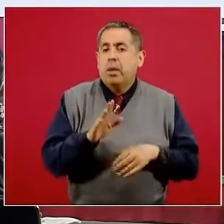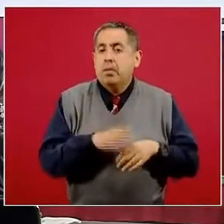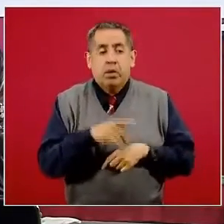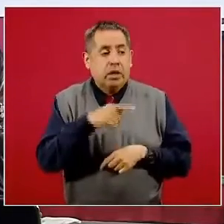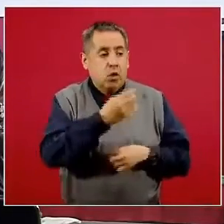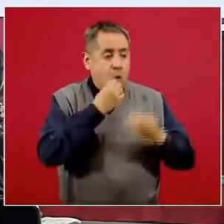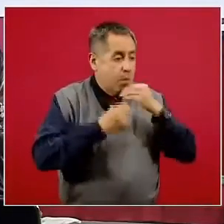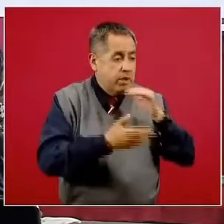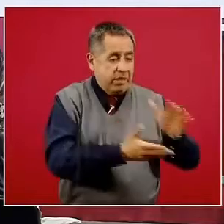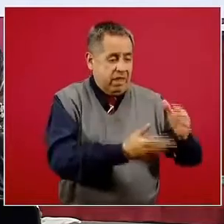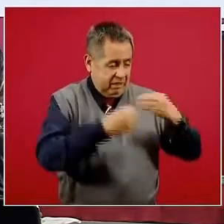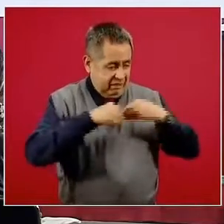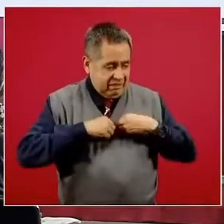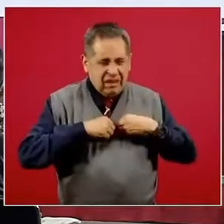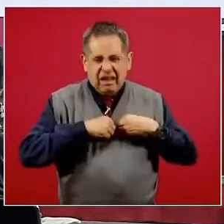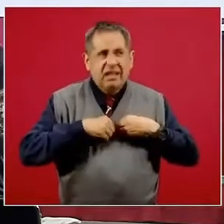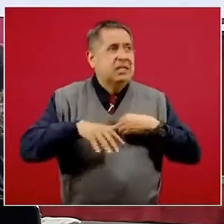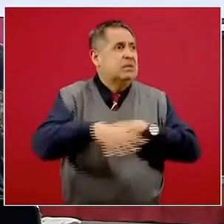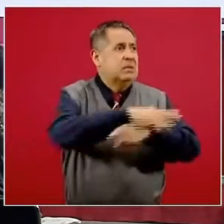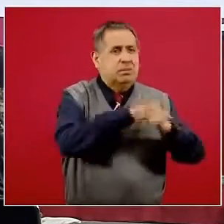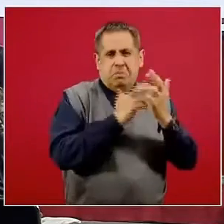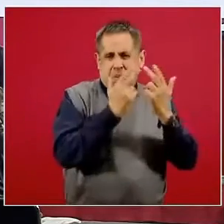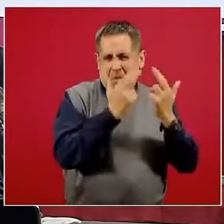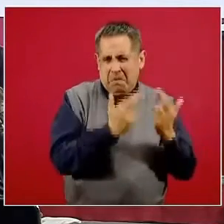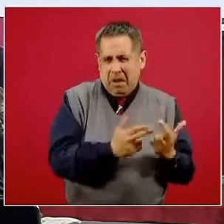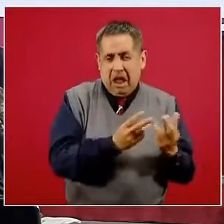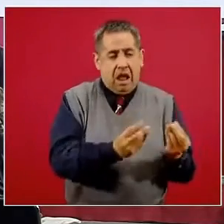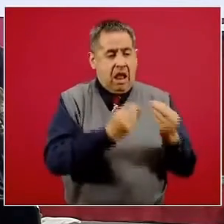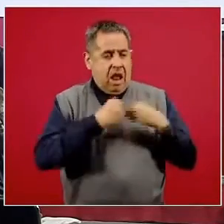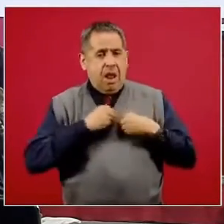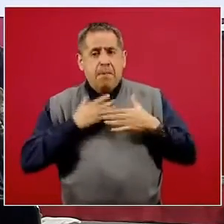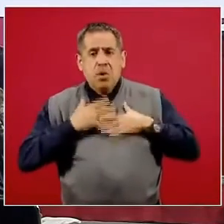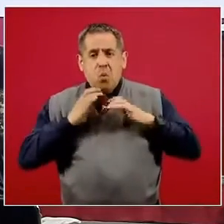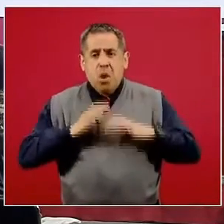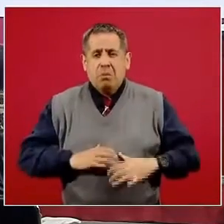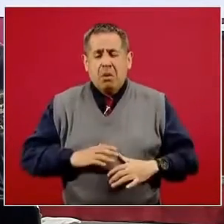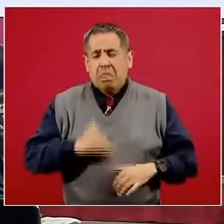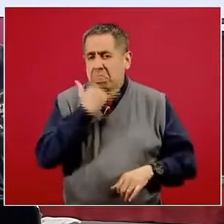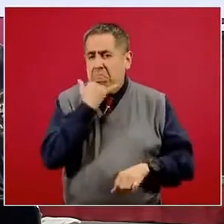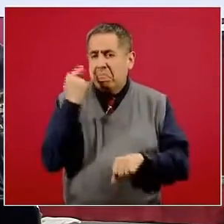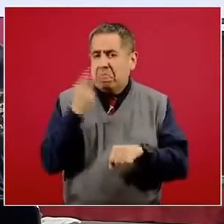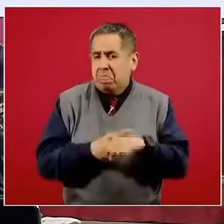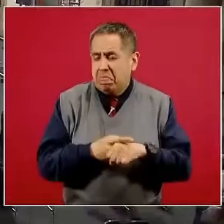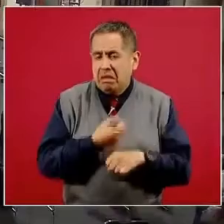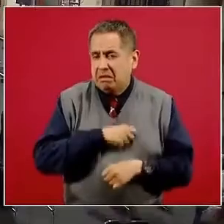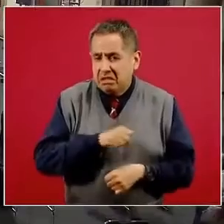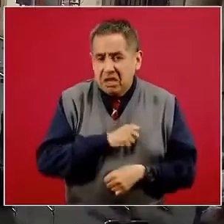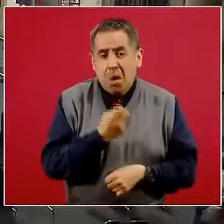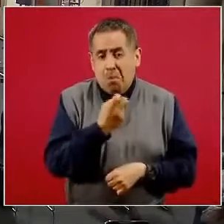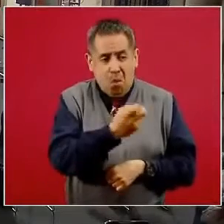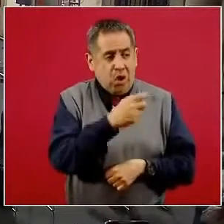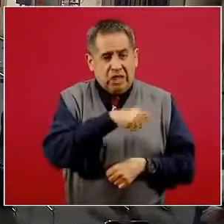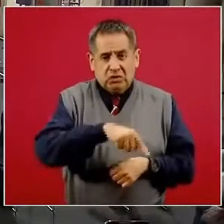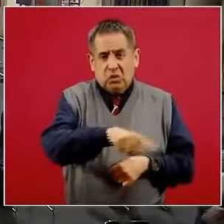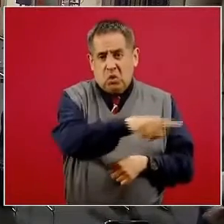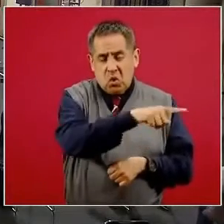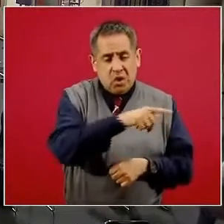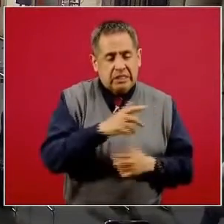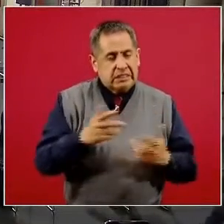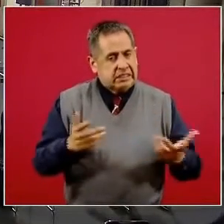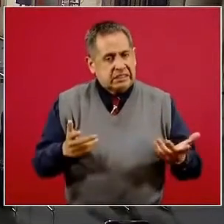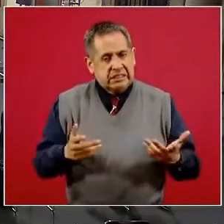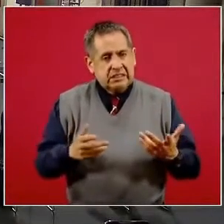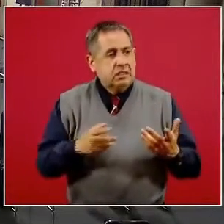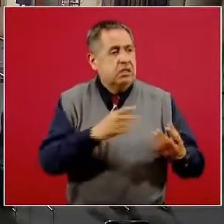que no solamente daña el ambiente, sino daña nuestros cuerpos y con esto la salud. Por esta situación